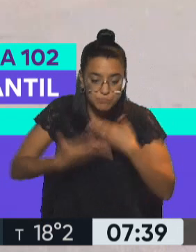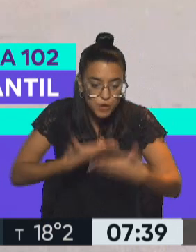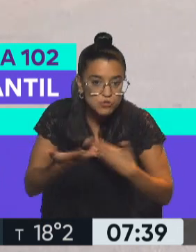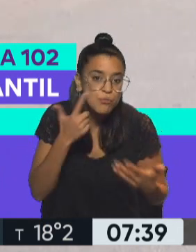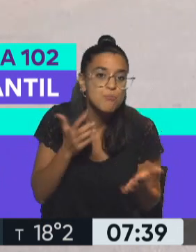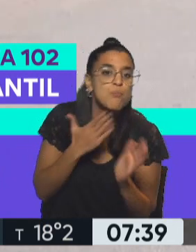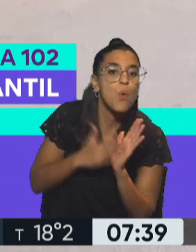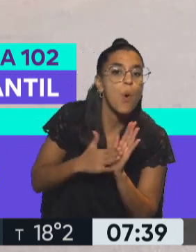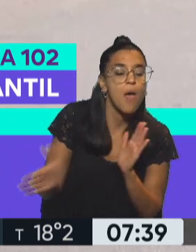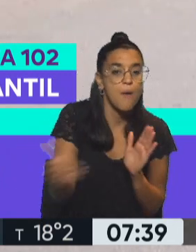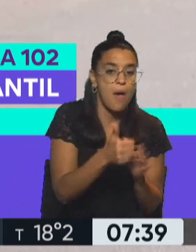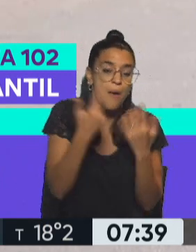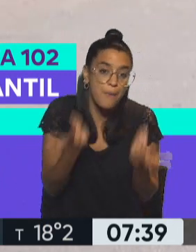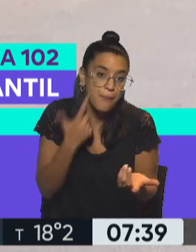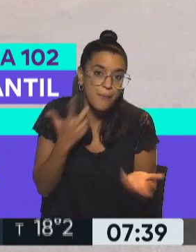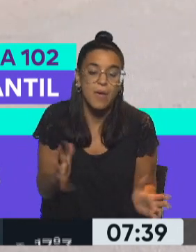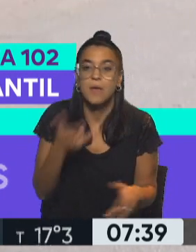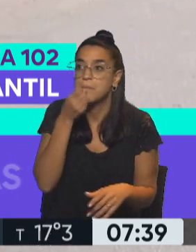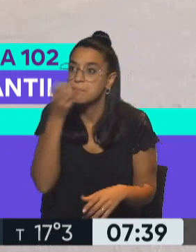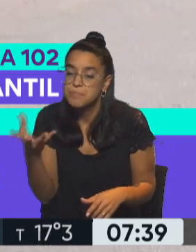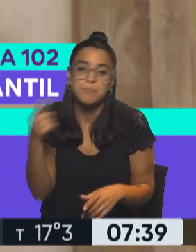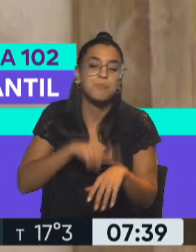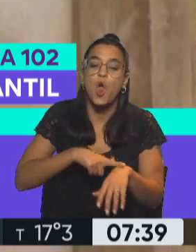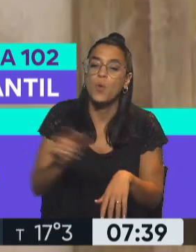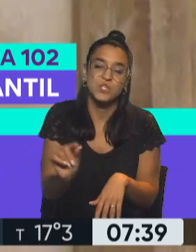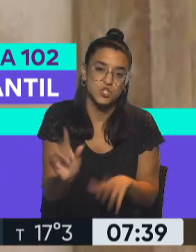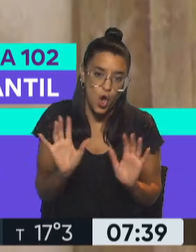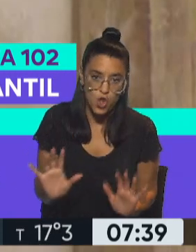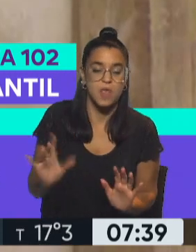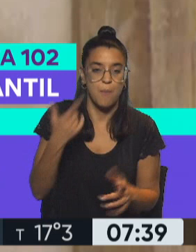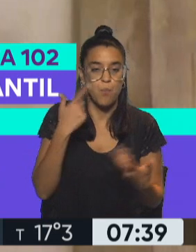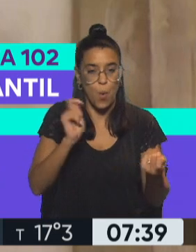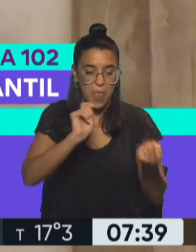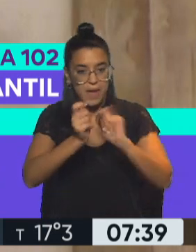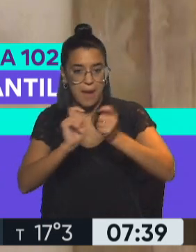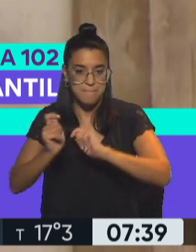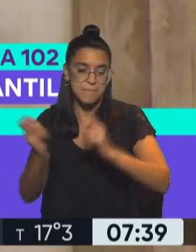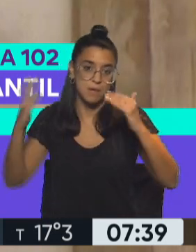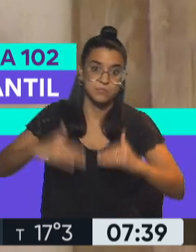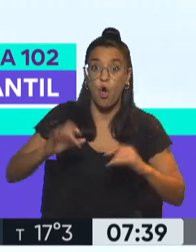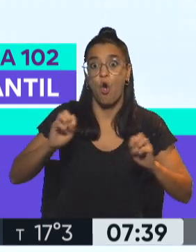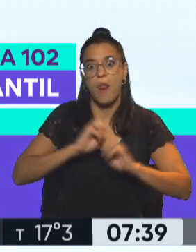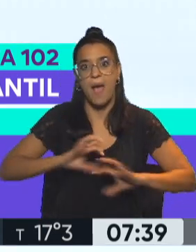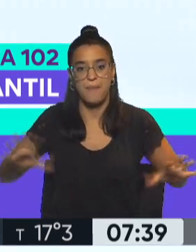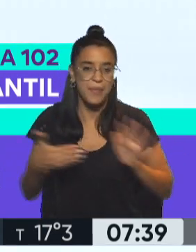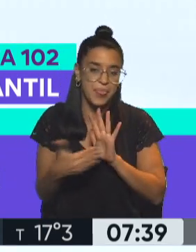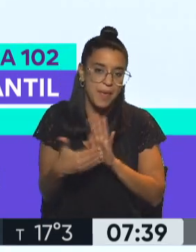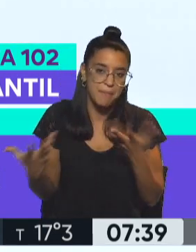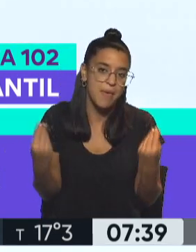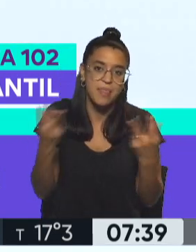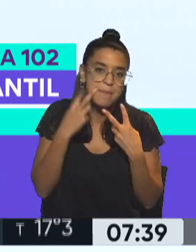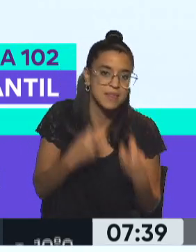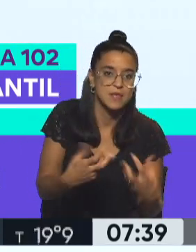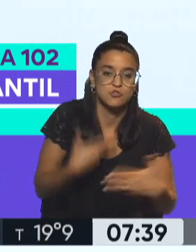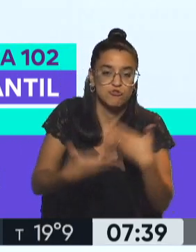y esta, tanto los hechos como la calificación jurídica, son provisorias y pueden ir variando, pueden ir atenuándose o agravándose conforme al resultado de la